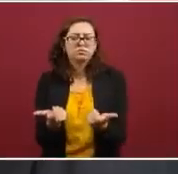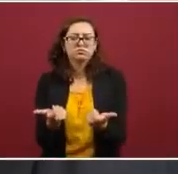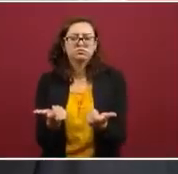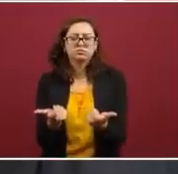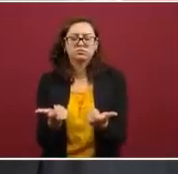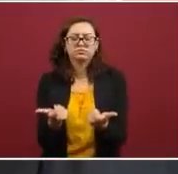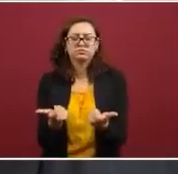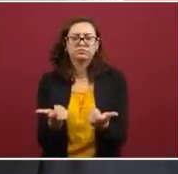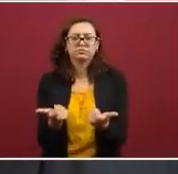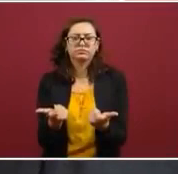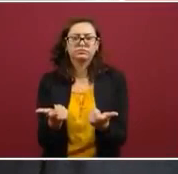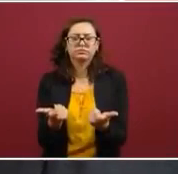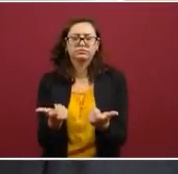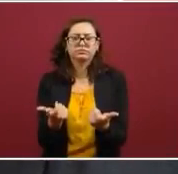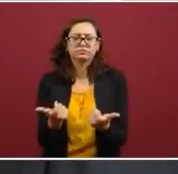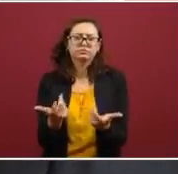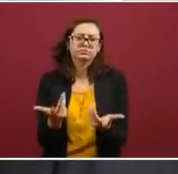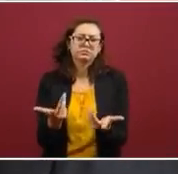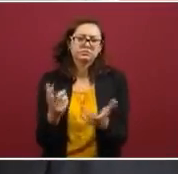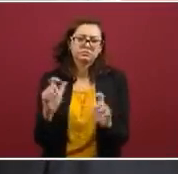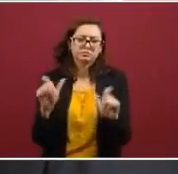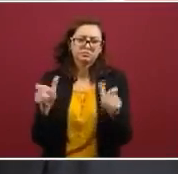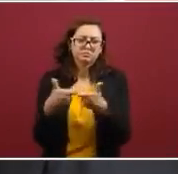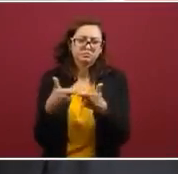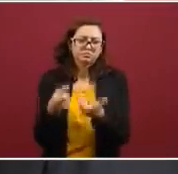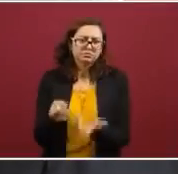Se trata de un fondo